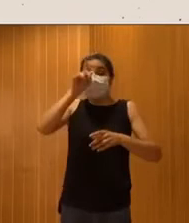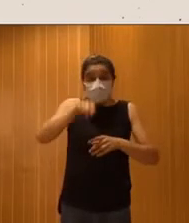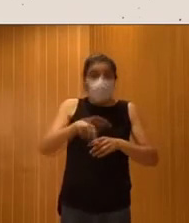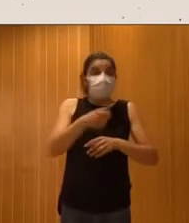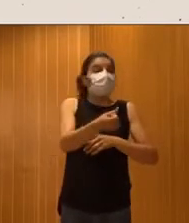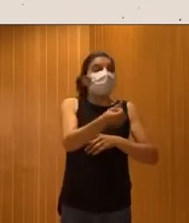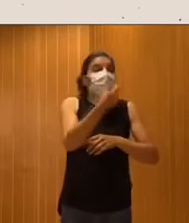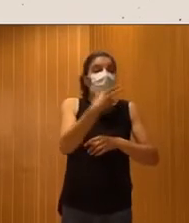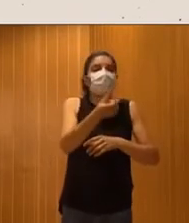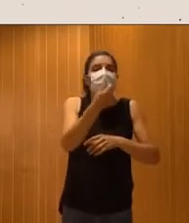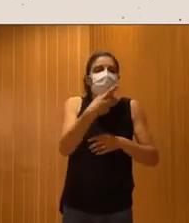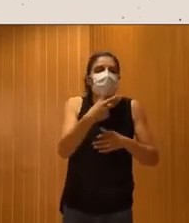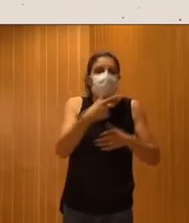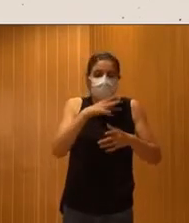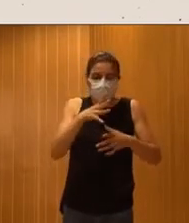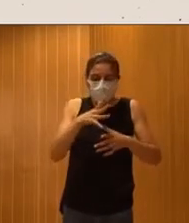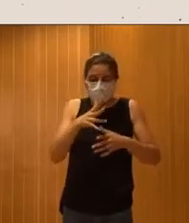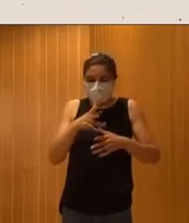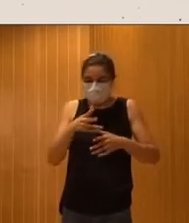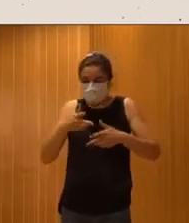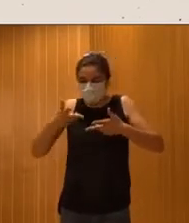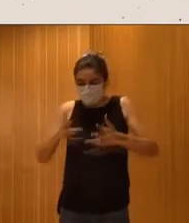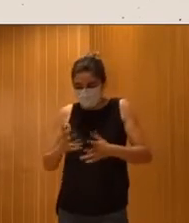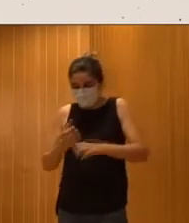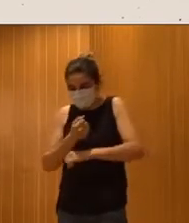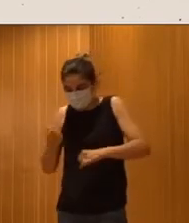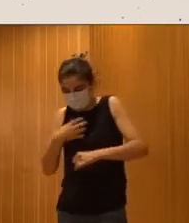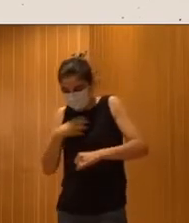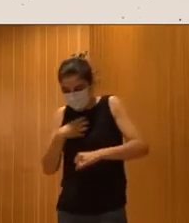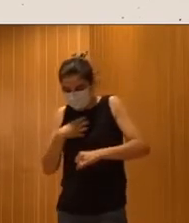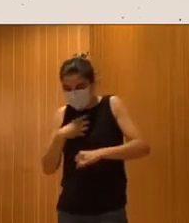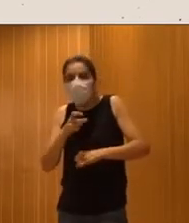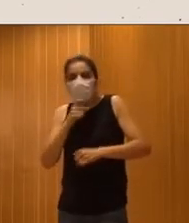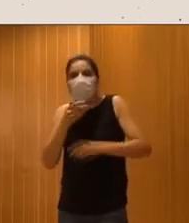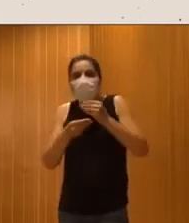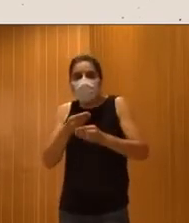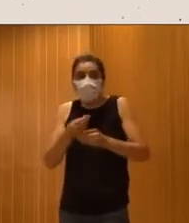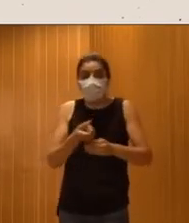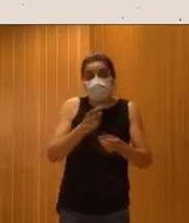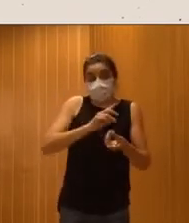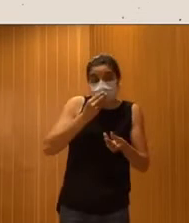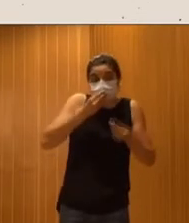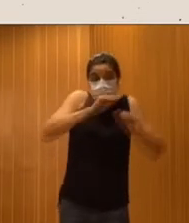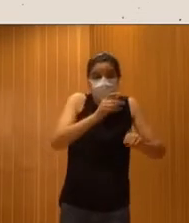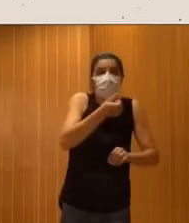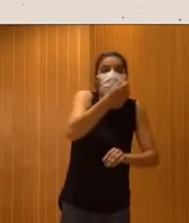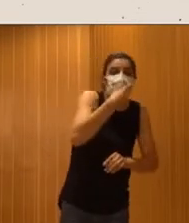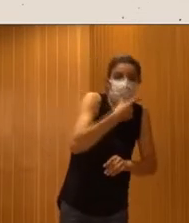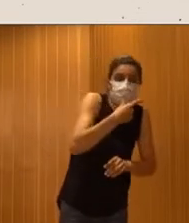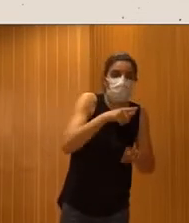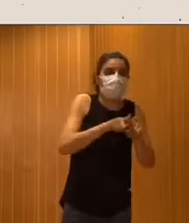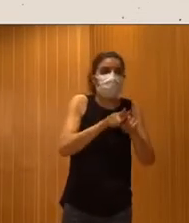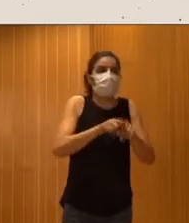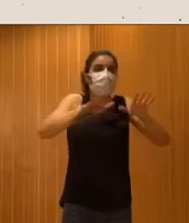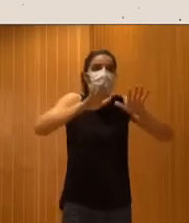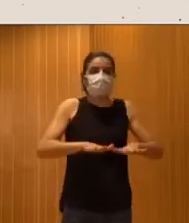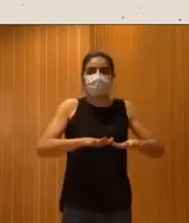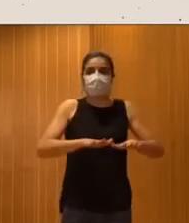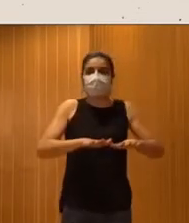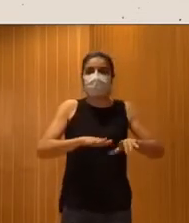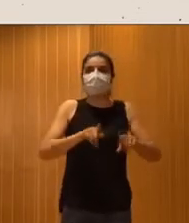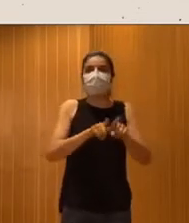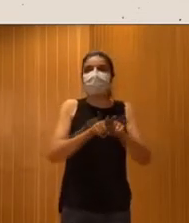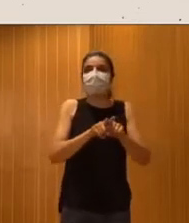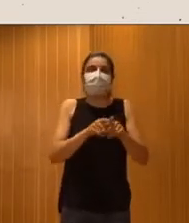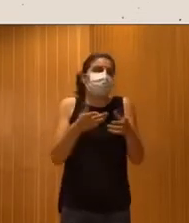poner precisamente porque hemos puesto sujeciones mecánicas para que la persona la pueda soportar, para que esté quieta. Tiene que ver con la poliformacia en